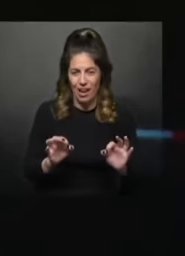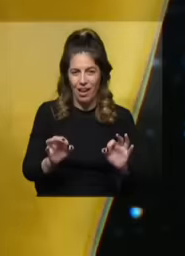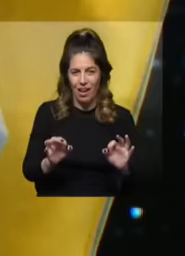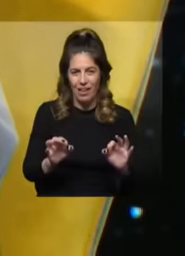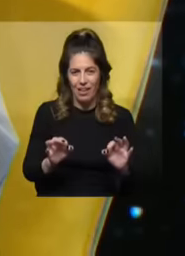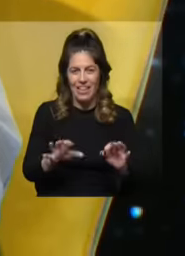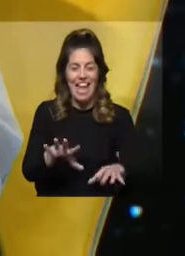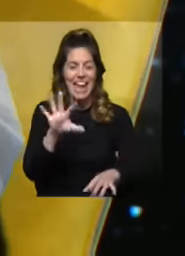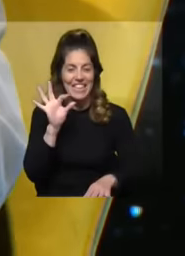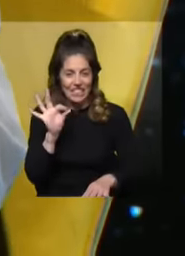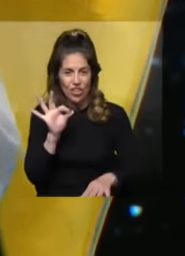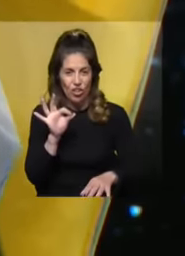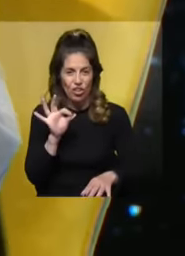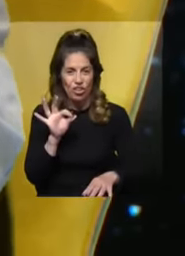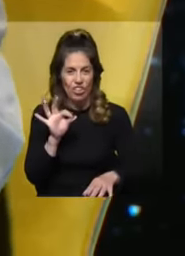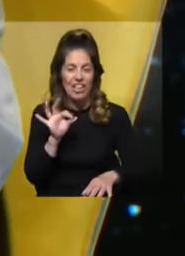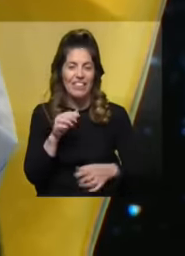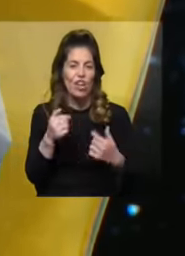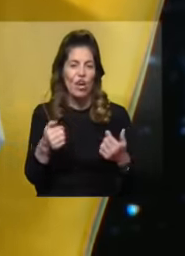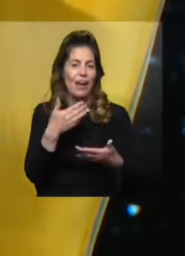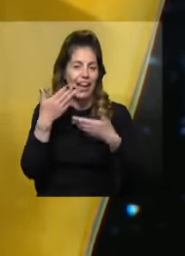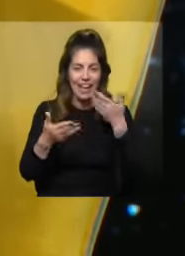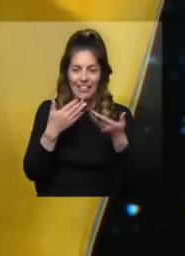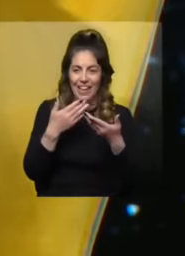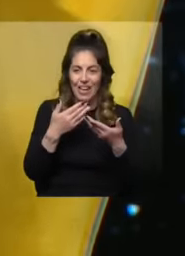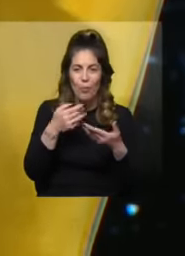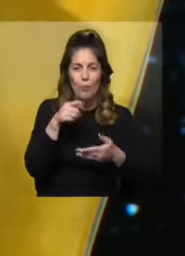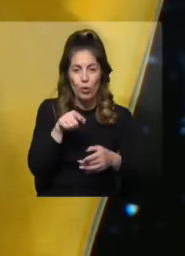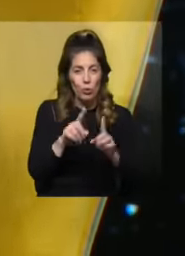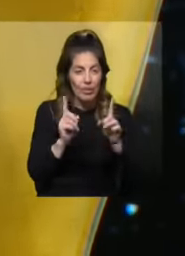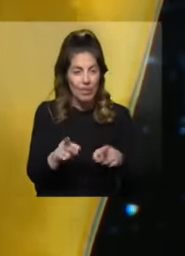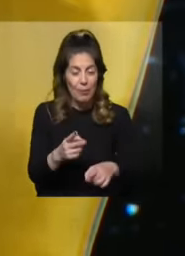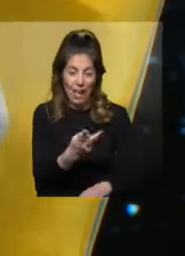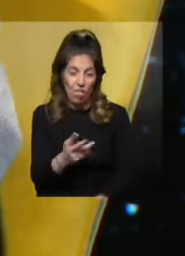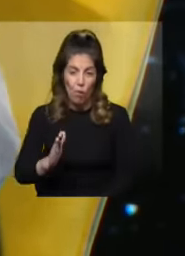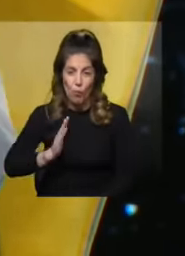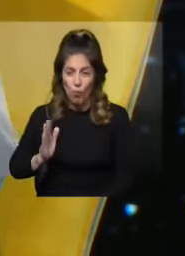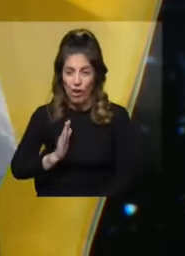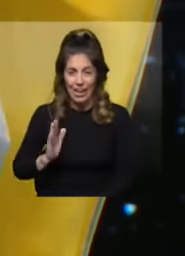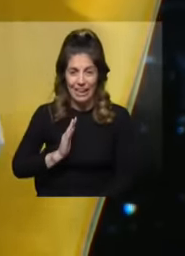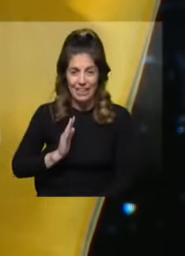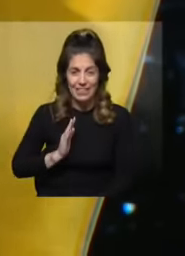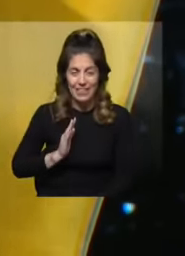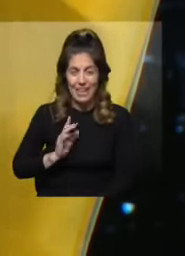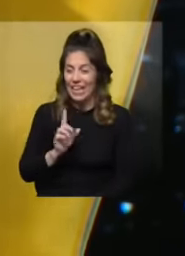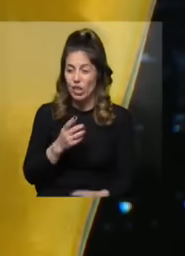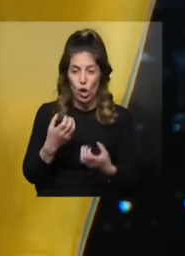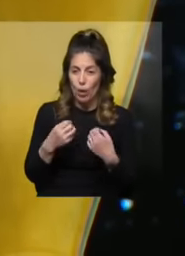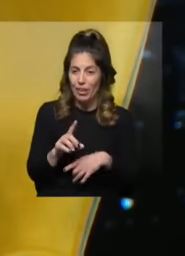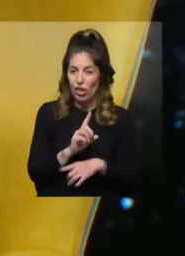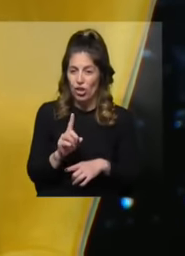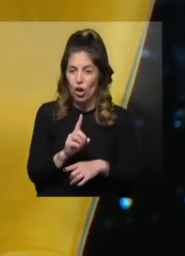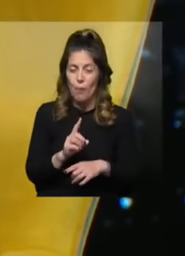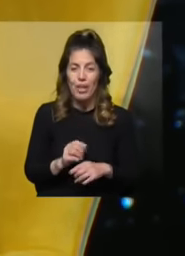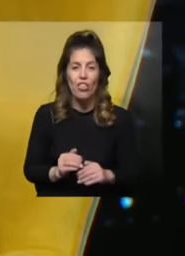la elección de su repertorio, hacia dónde van. Porque, bueno, ustedes, entre otras cosas, son mujeres que... no lo abandonan totalmente, pero dan